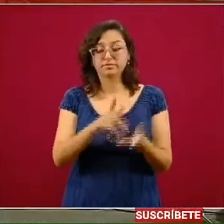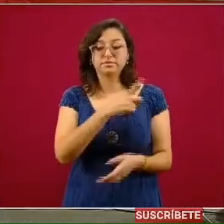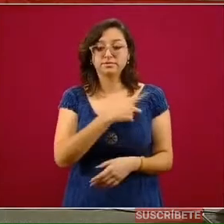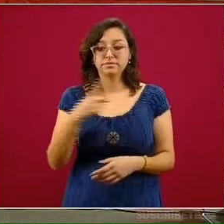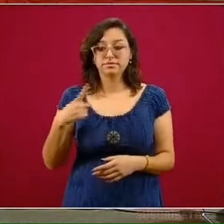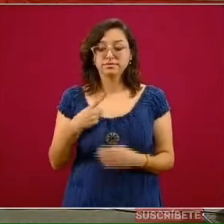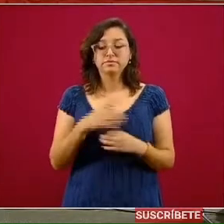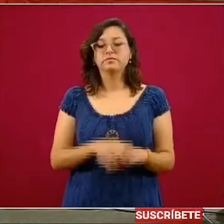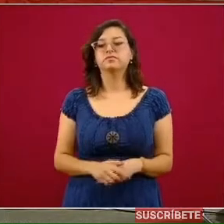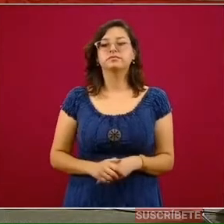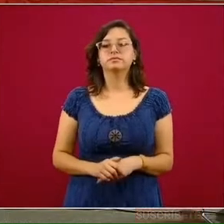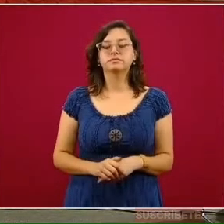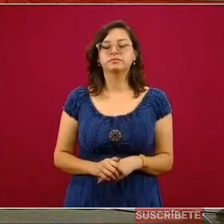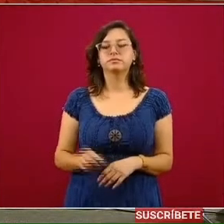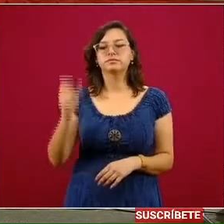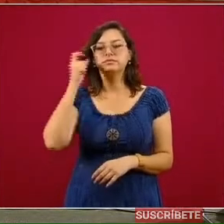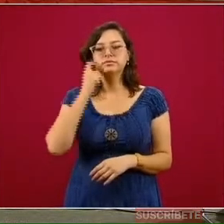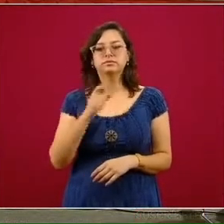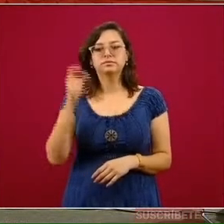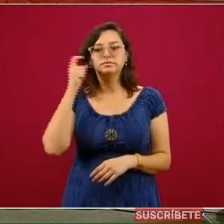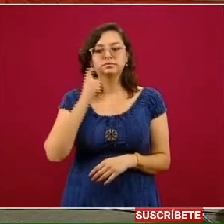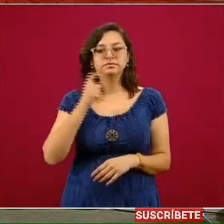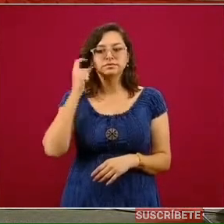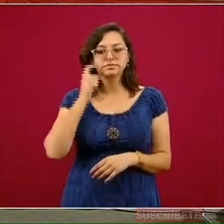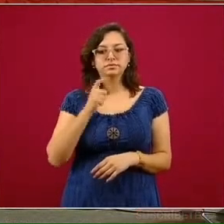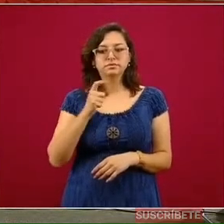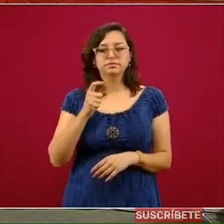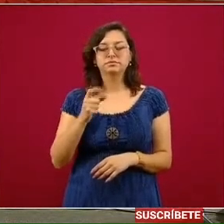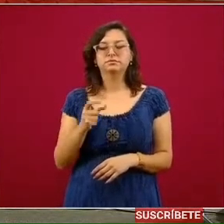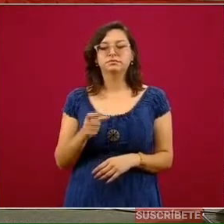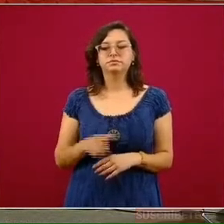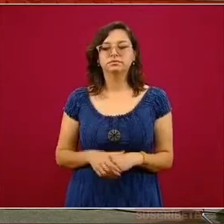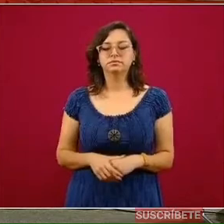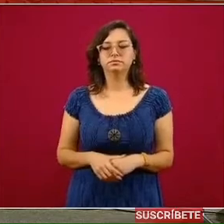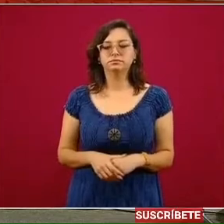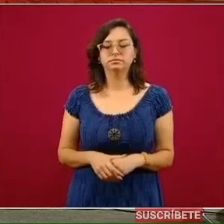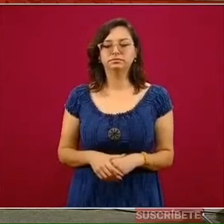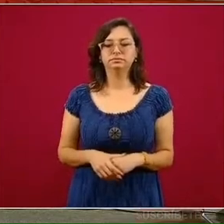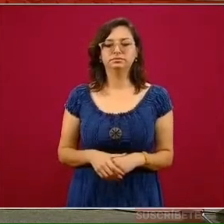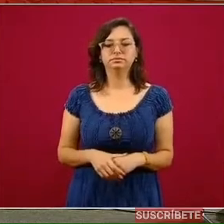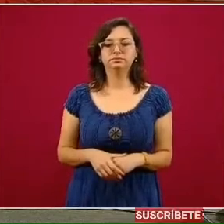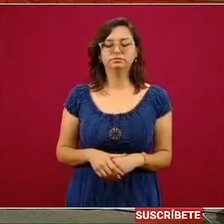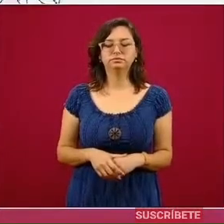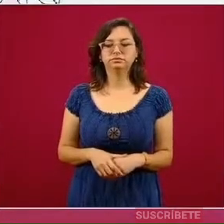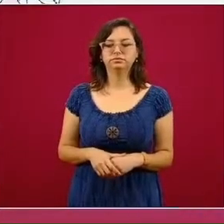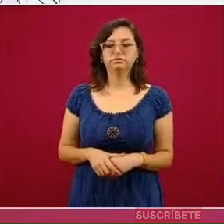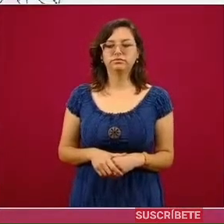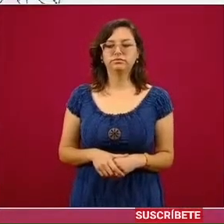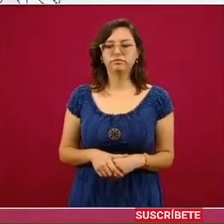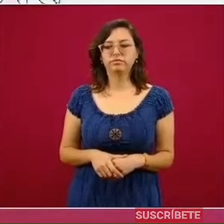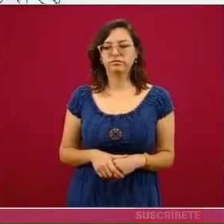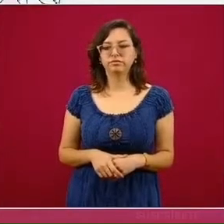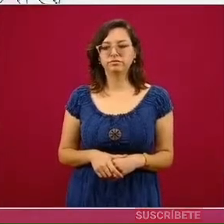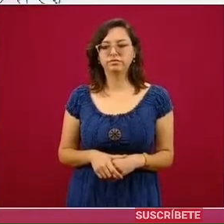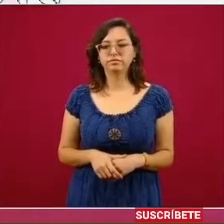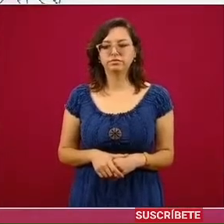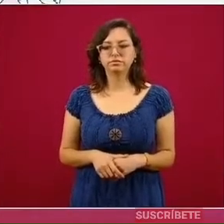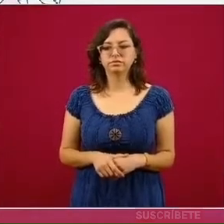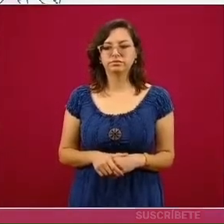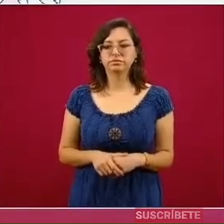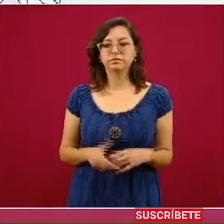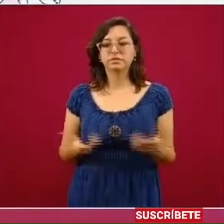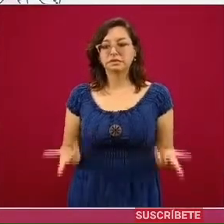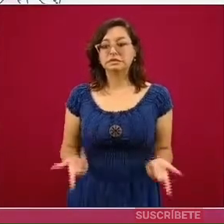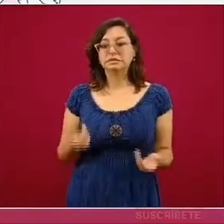Guerrero, por momentos ha sido uno de los lugares donde hemos tenido mayor reto de lograr que